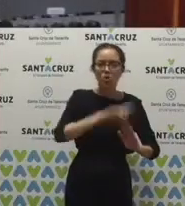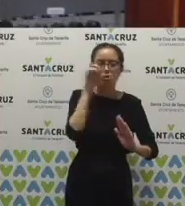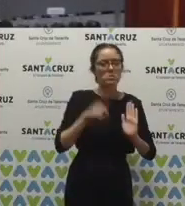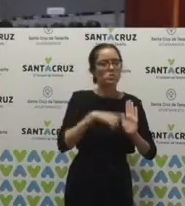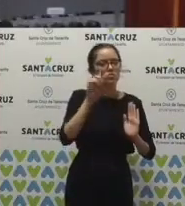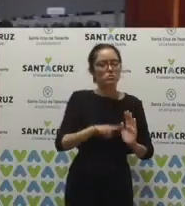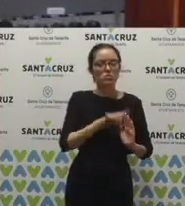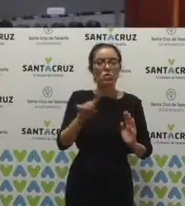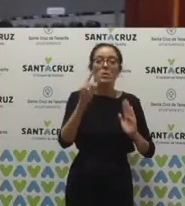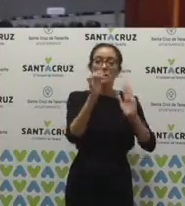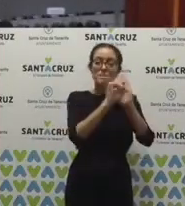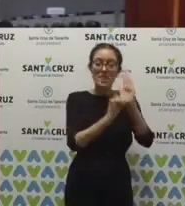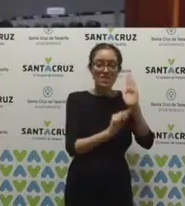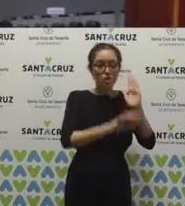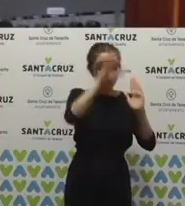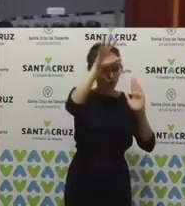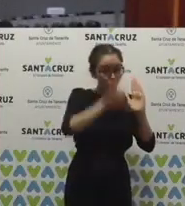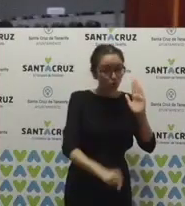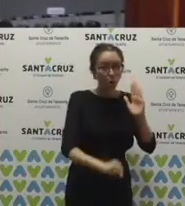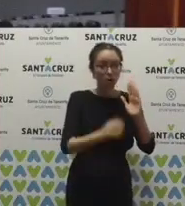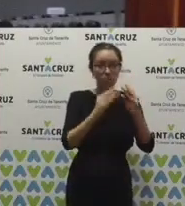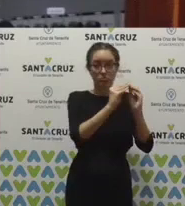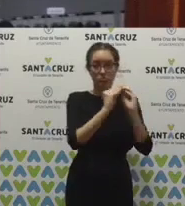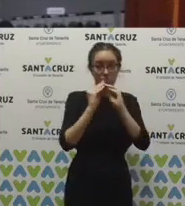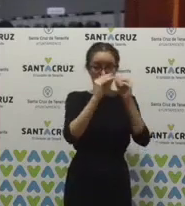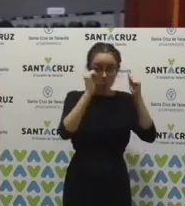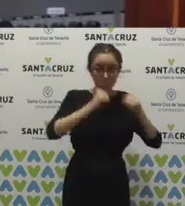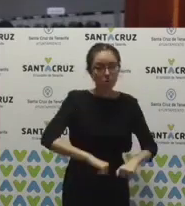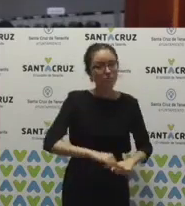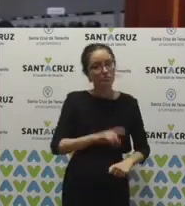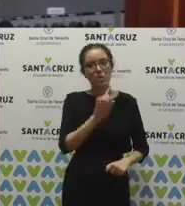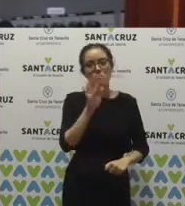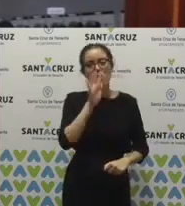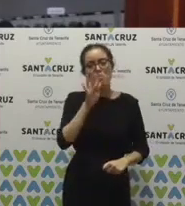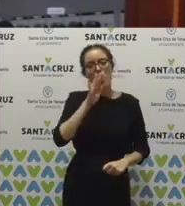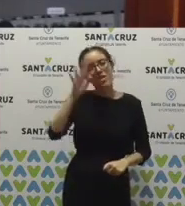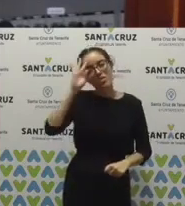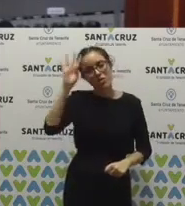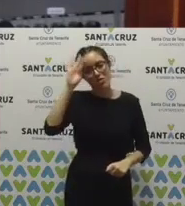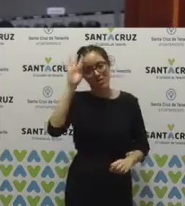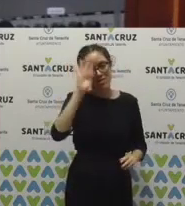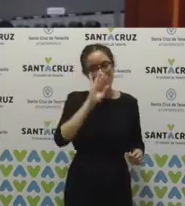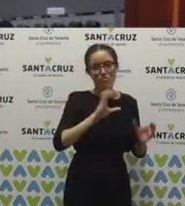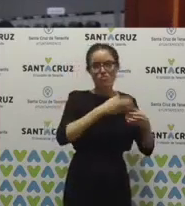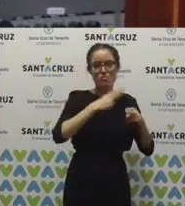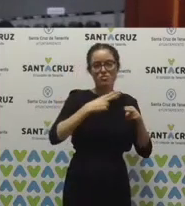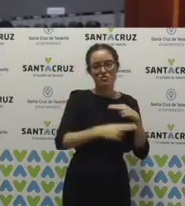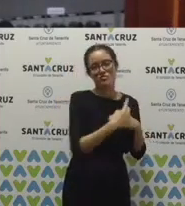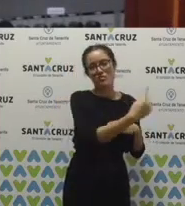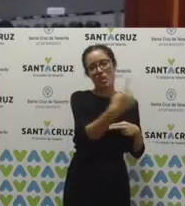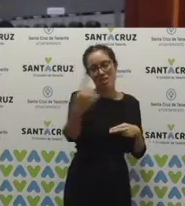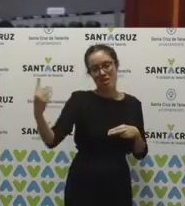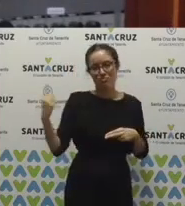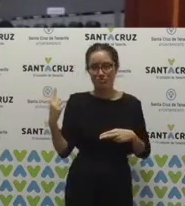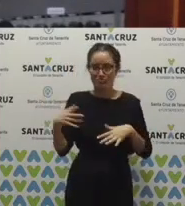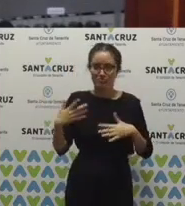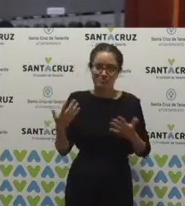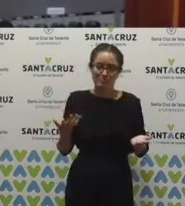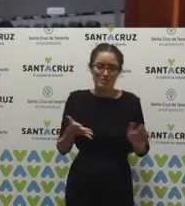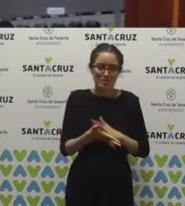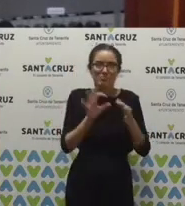muchas de estas medidas tengan el consenso de todos los grupos políticos por el propio perfil ideológico de cada uno de los grupos que componen este pleno